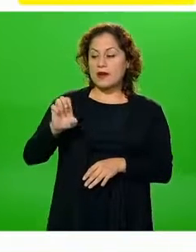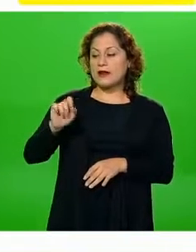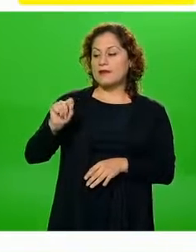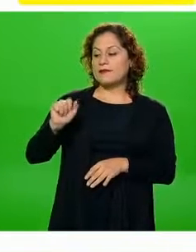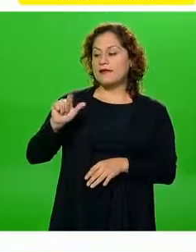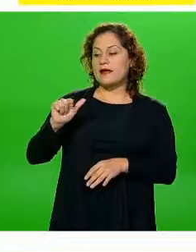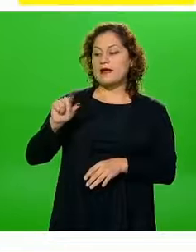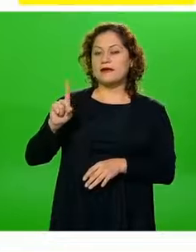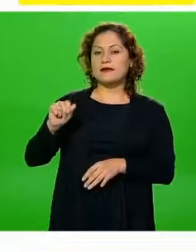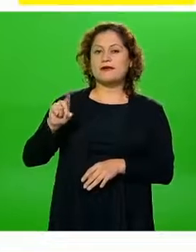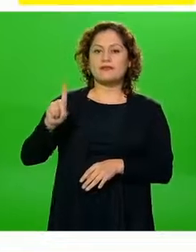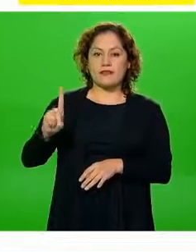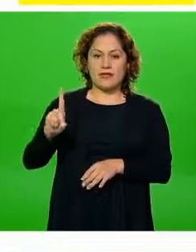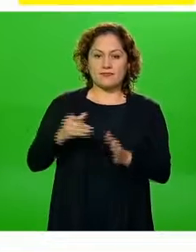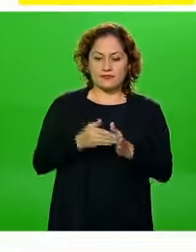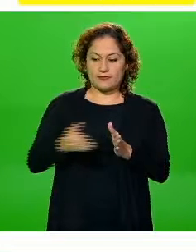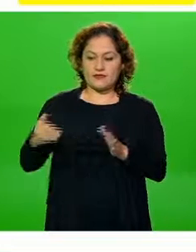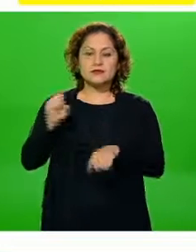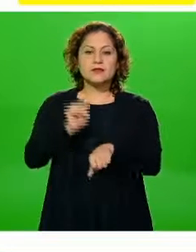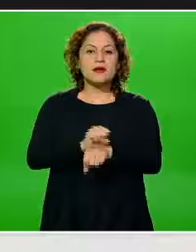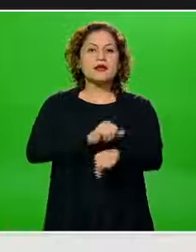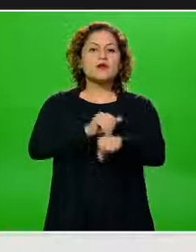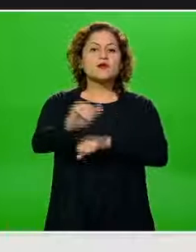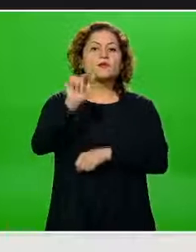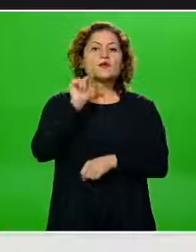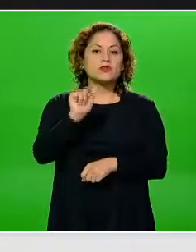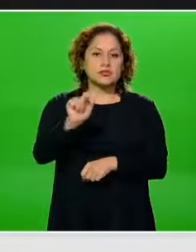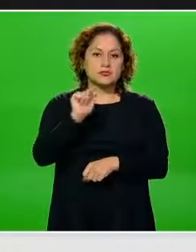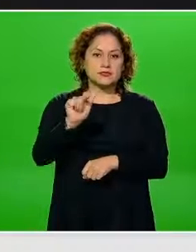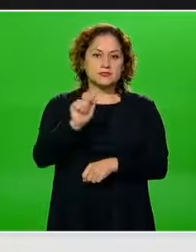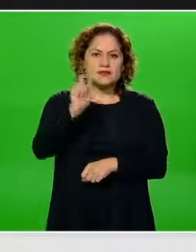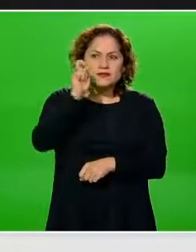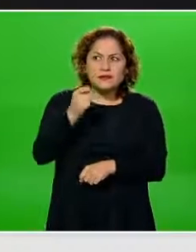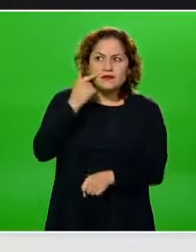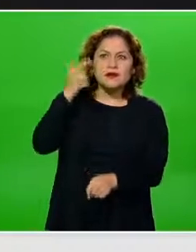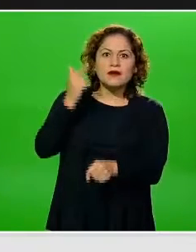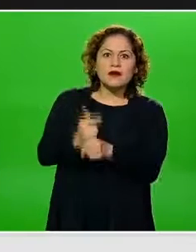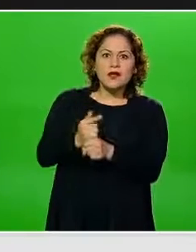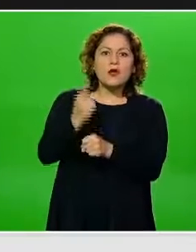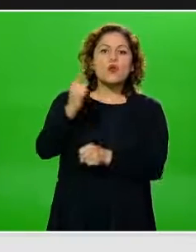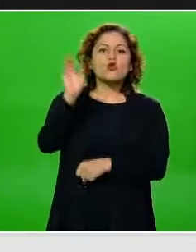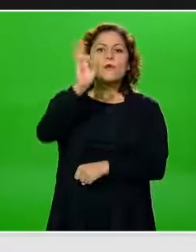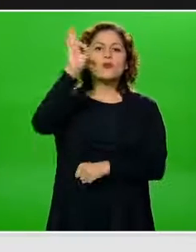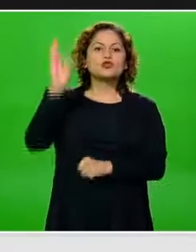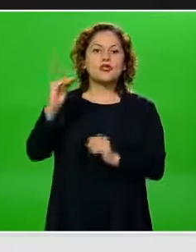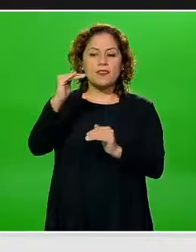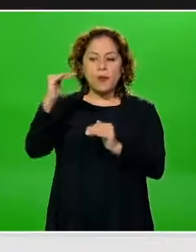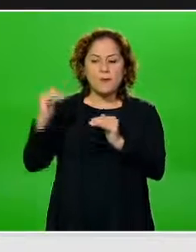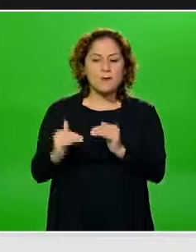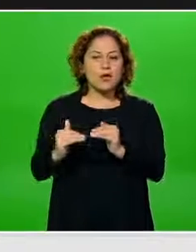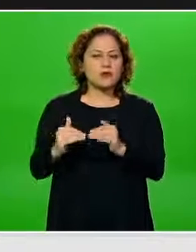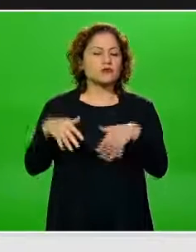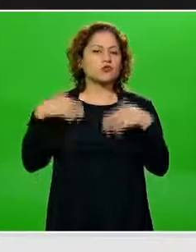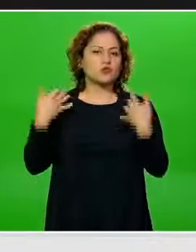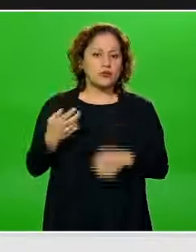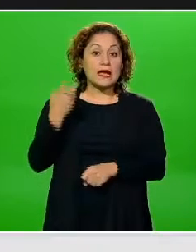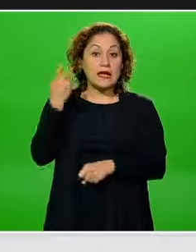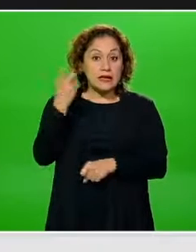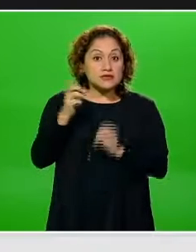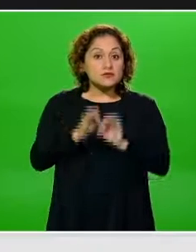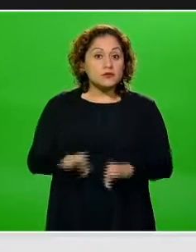semana epidemiológica 17. Esta es una disminución de un punto porcentual. Aquí es importante, ustedes pueden